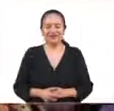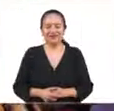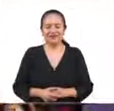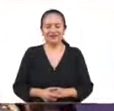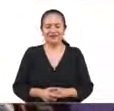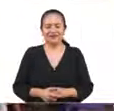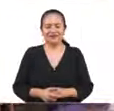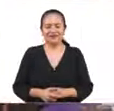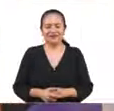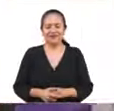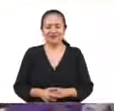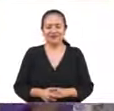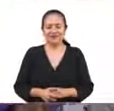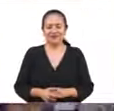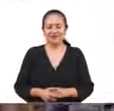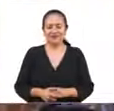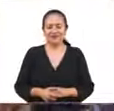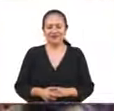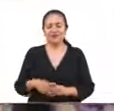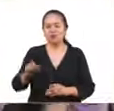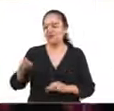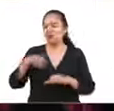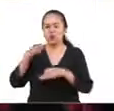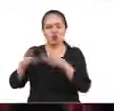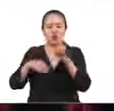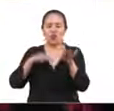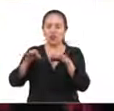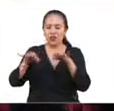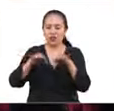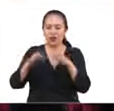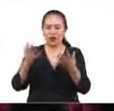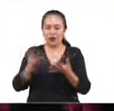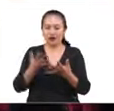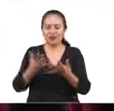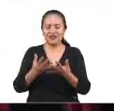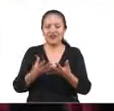Toda vez que mediante sus acciones sociales,